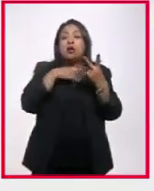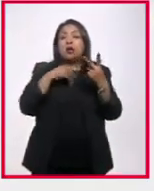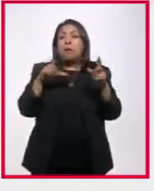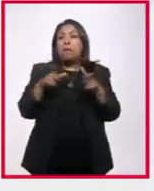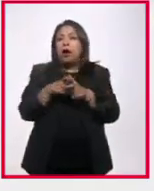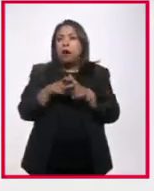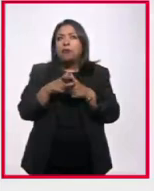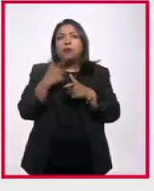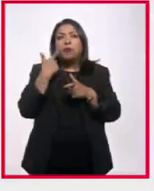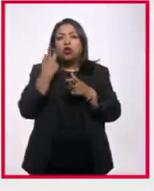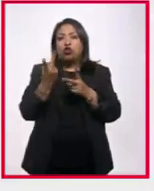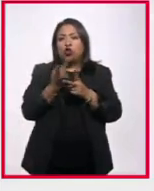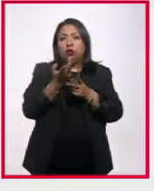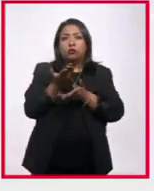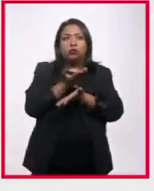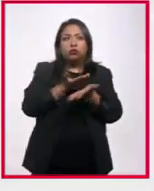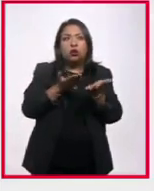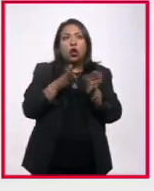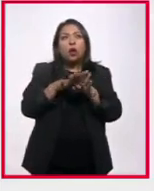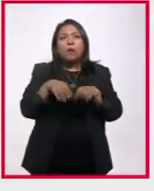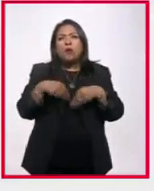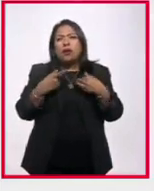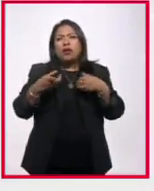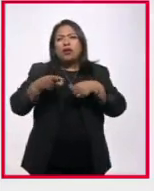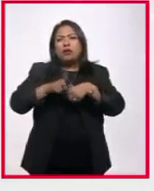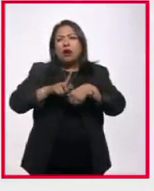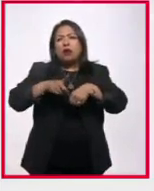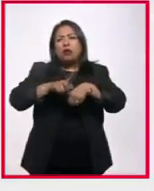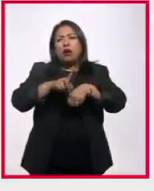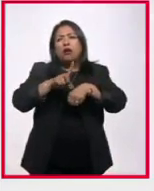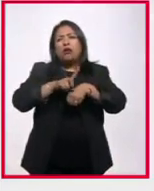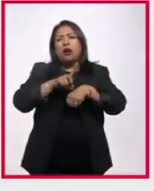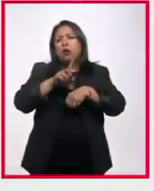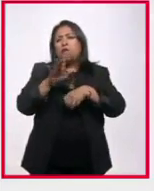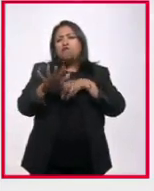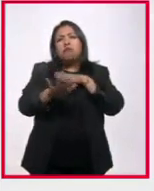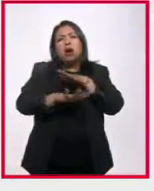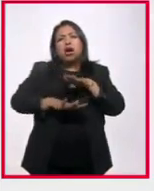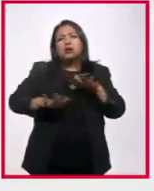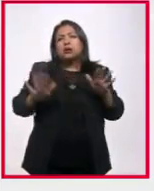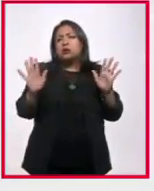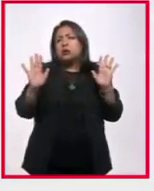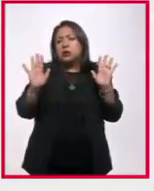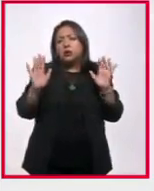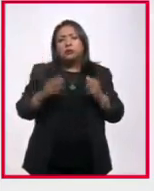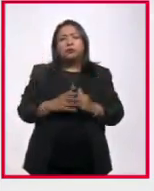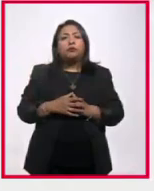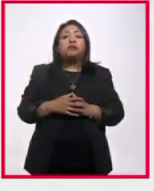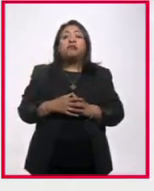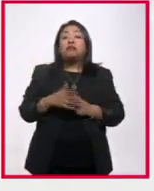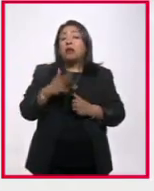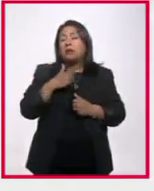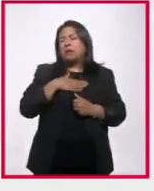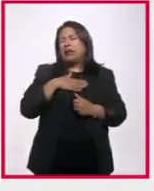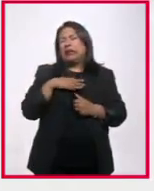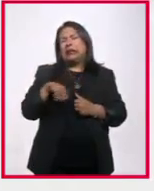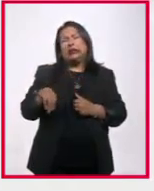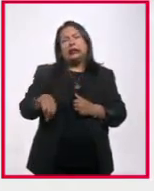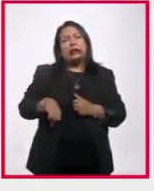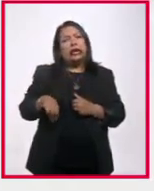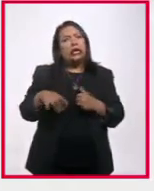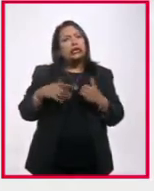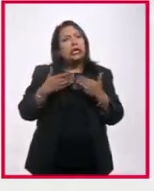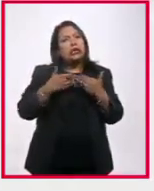A la relación entre ambos y a su vida cotidiana llevada a lo más básico. Eso me interesa muchísimo,